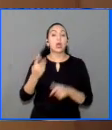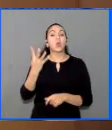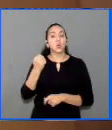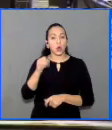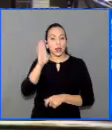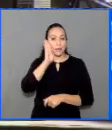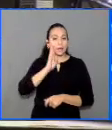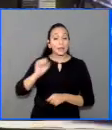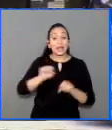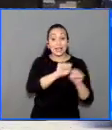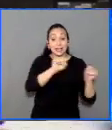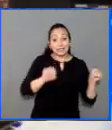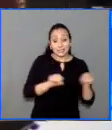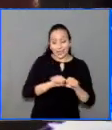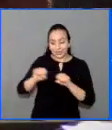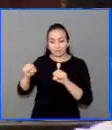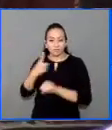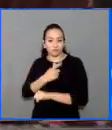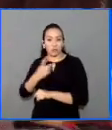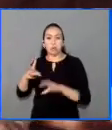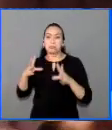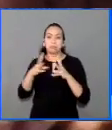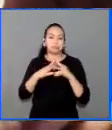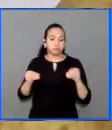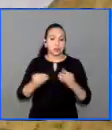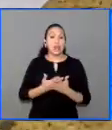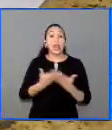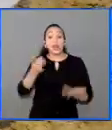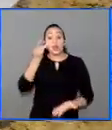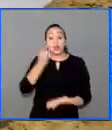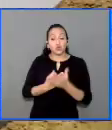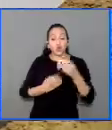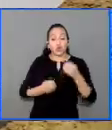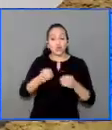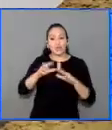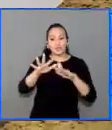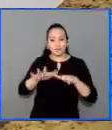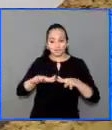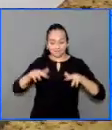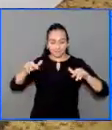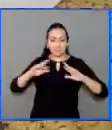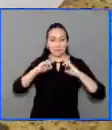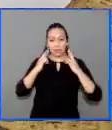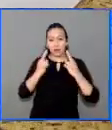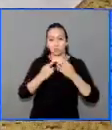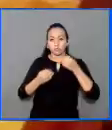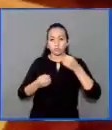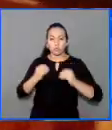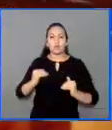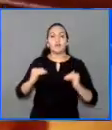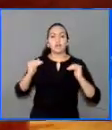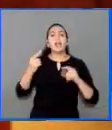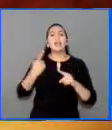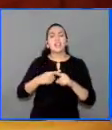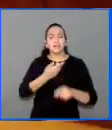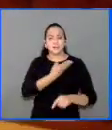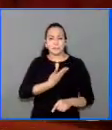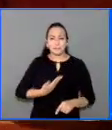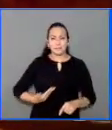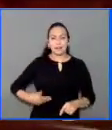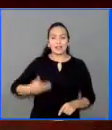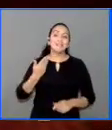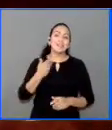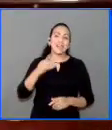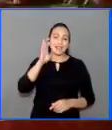y en adelante solo funcionará en pleno. El Tribunal Constitucional será presidido por la ministra que obtenga el mayor número